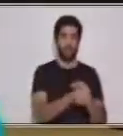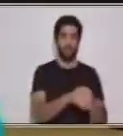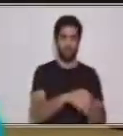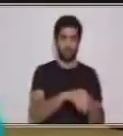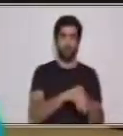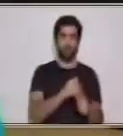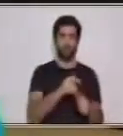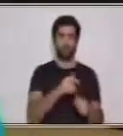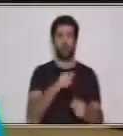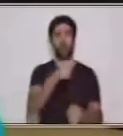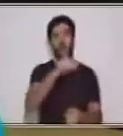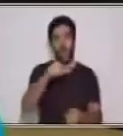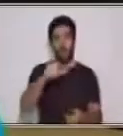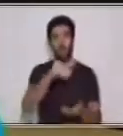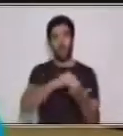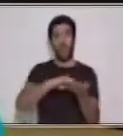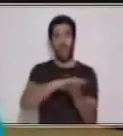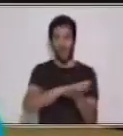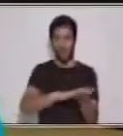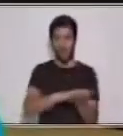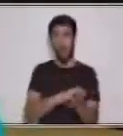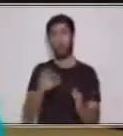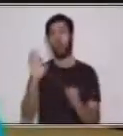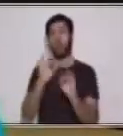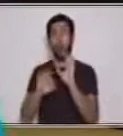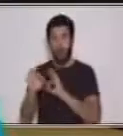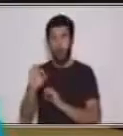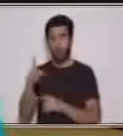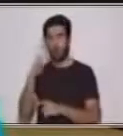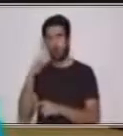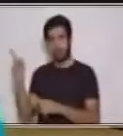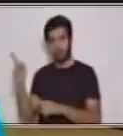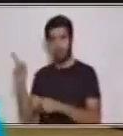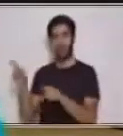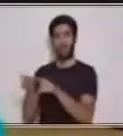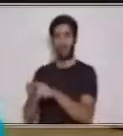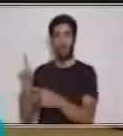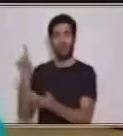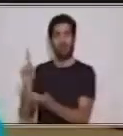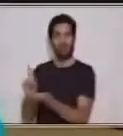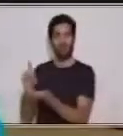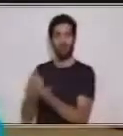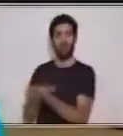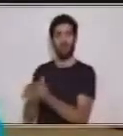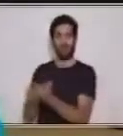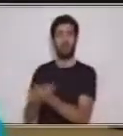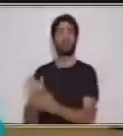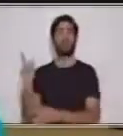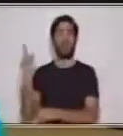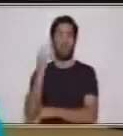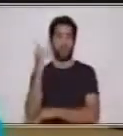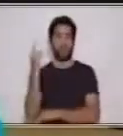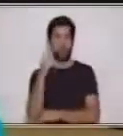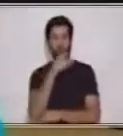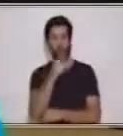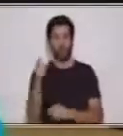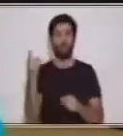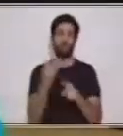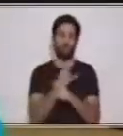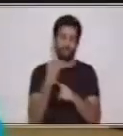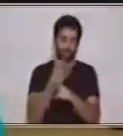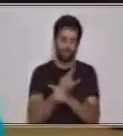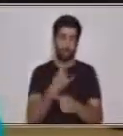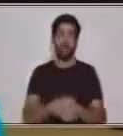esta oportunidad, yo solamente tengo a la mano un poco de gel y sin duda es muy importante que lo utilicemos.